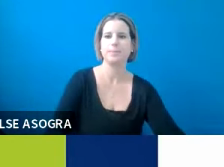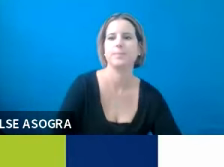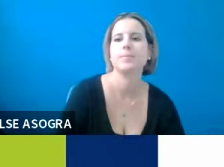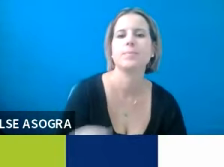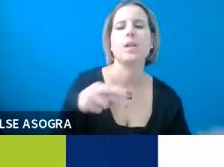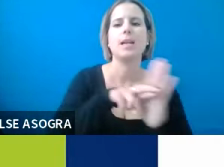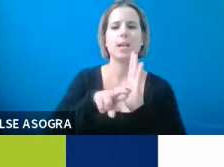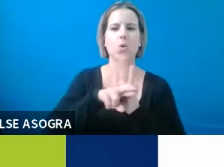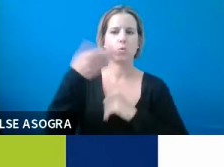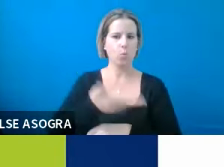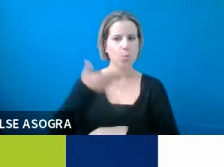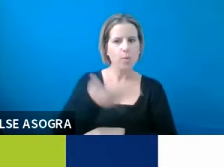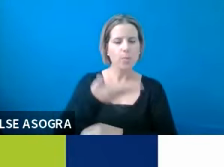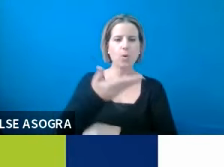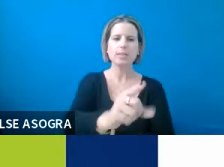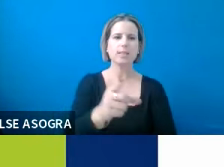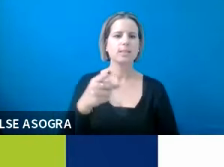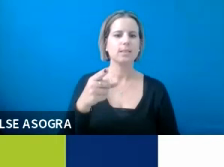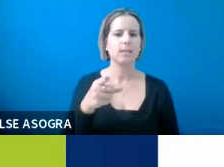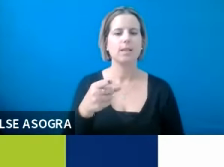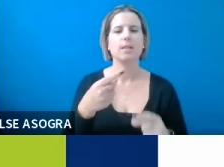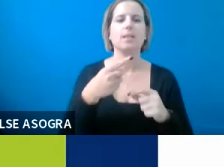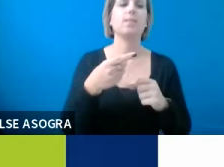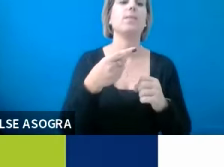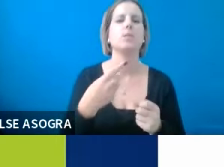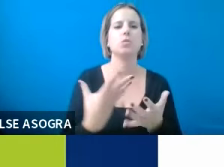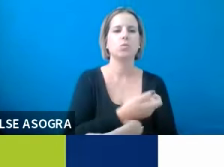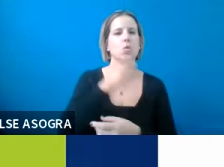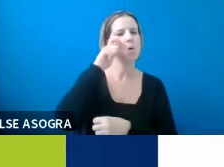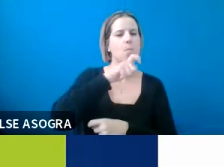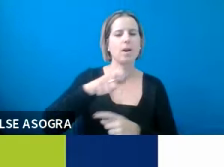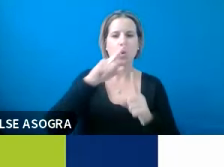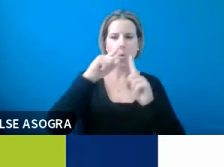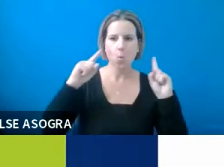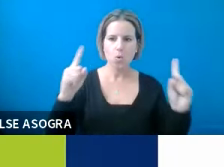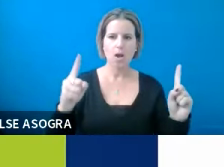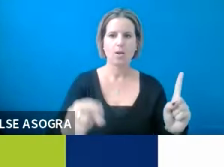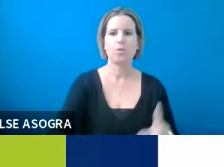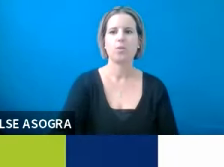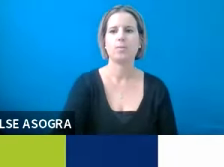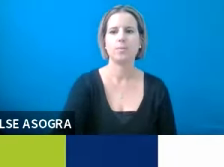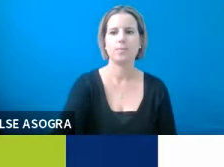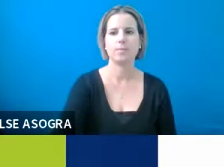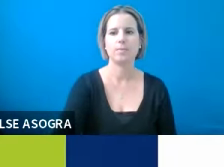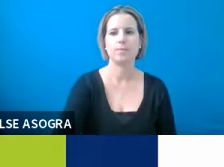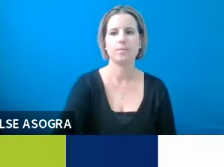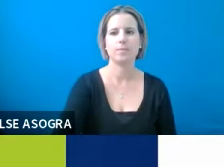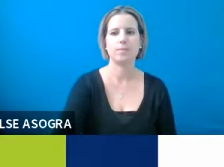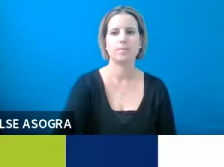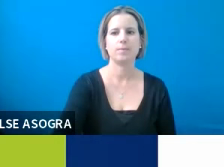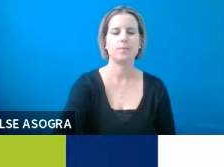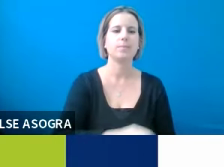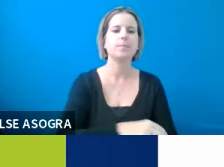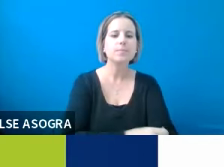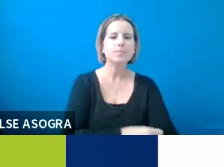importantísimo. Nosotros en San Rafael sí que hacemos encuestas de satisfacción durante todo el año, se van haciendo de manera aleatoria, se